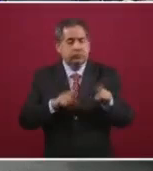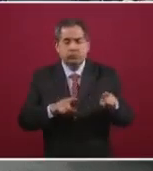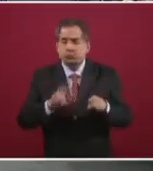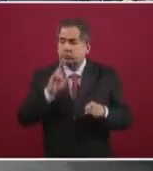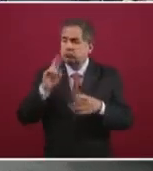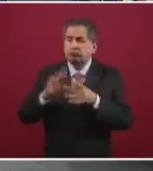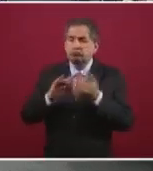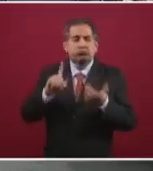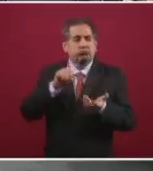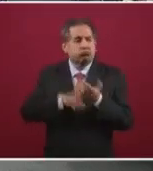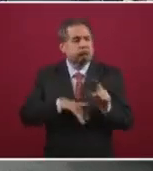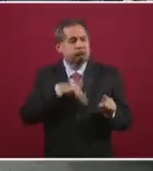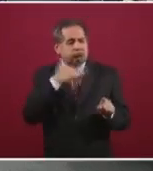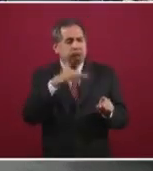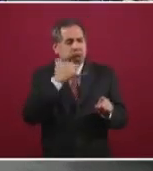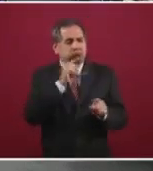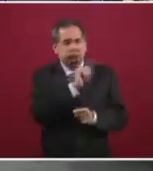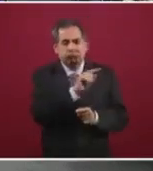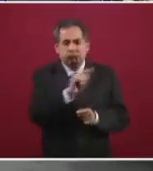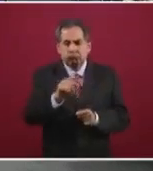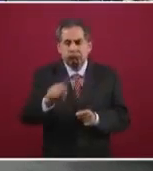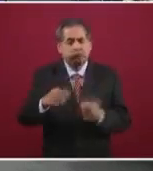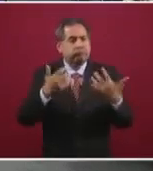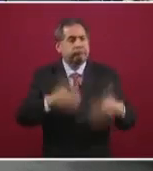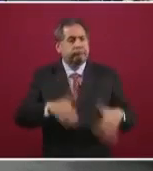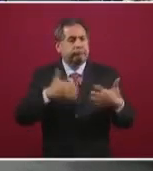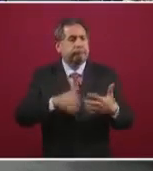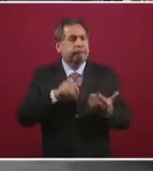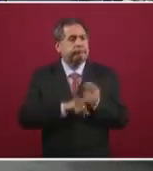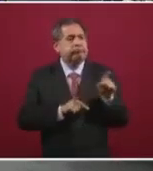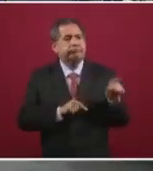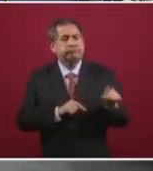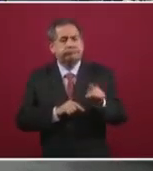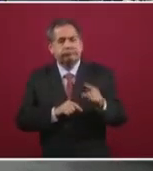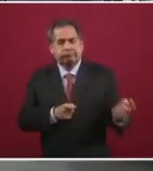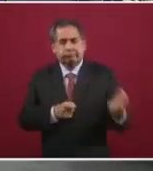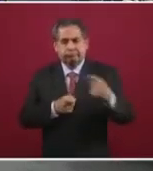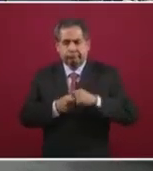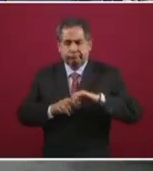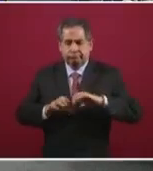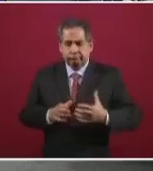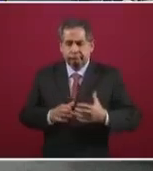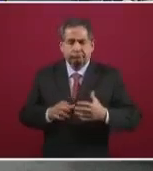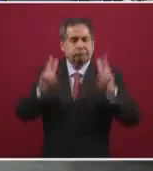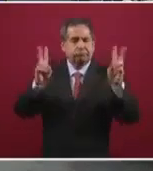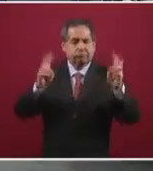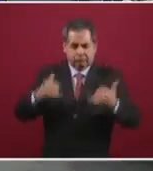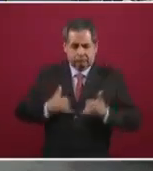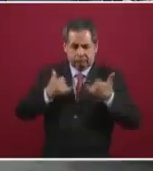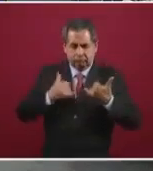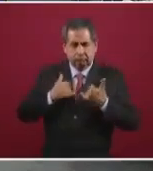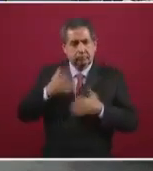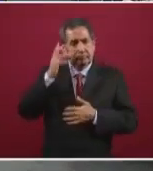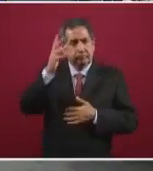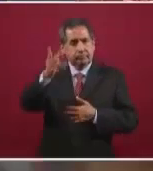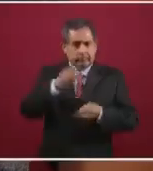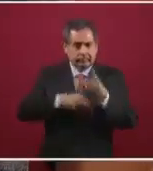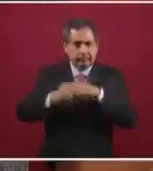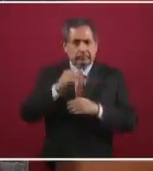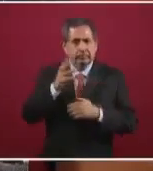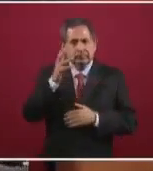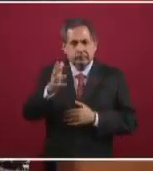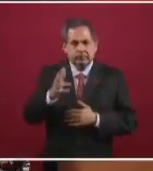reportando actos de corrupción por parte de algunas empresas que están inscritas en el programa Jóvenes Construyendo el Futuro. Saber